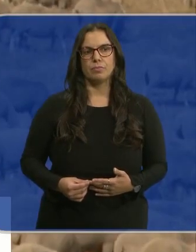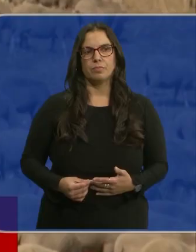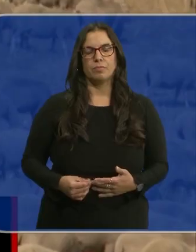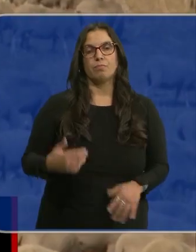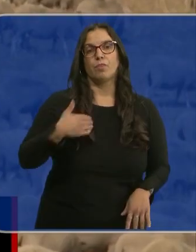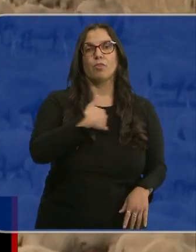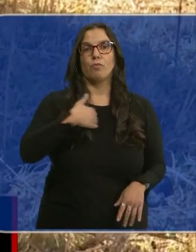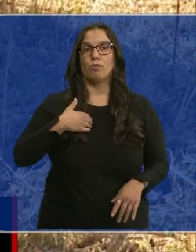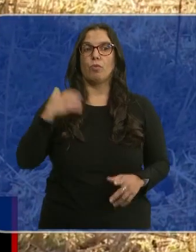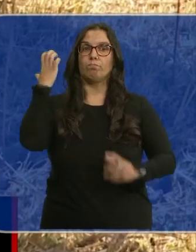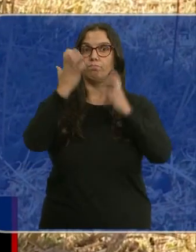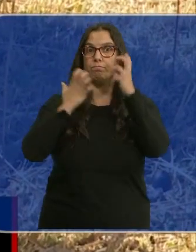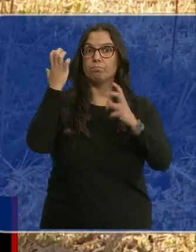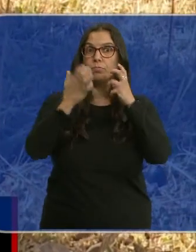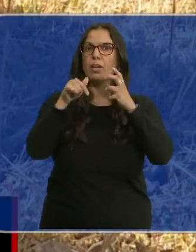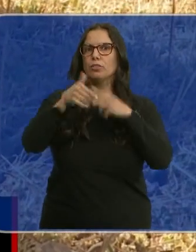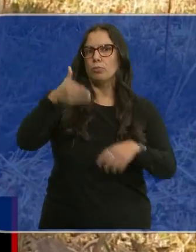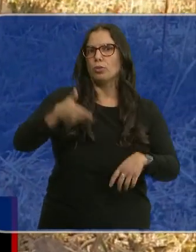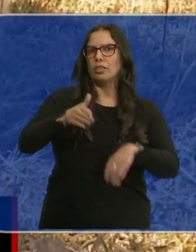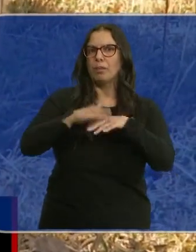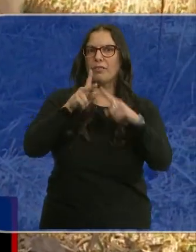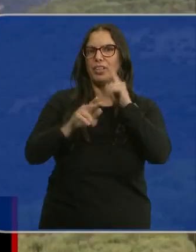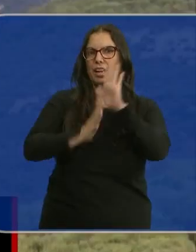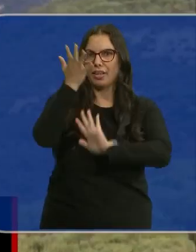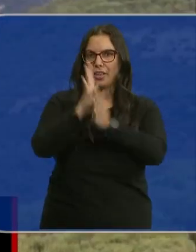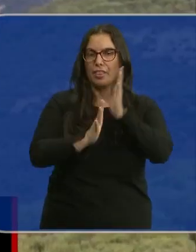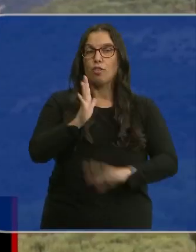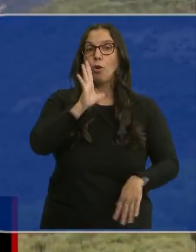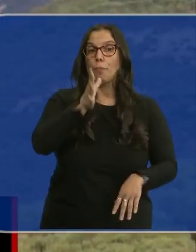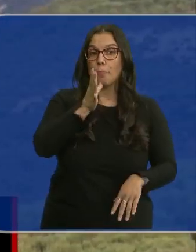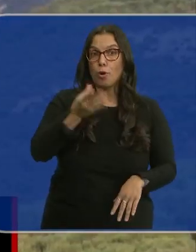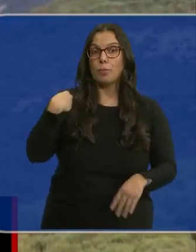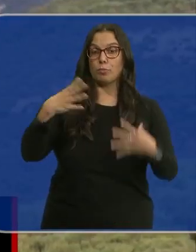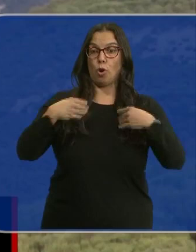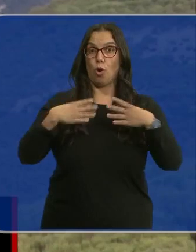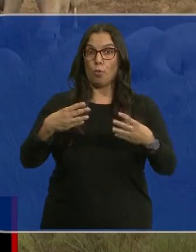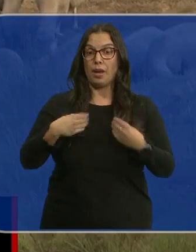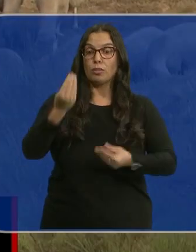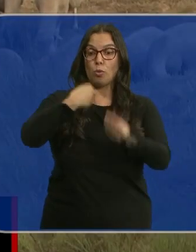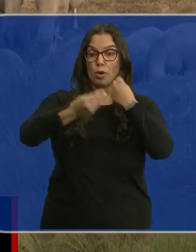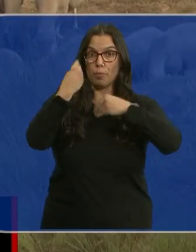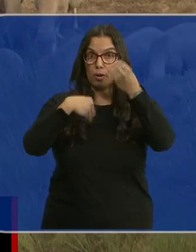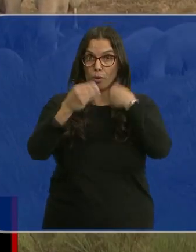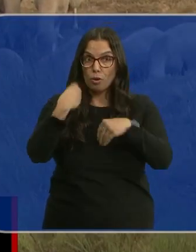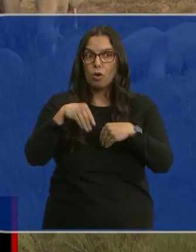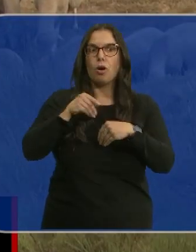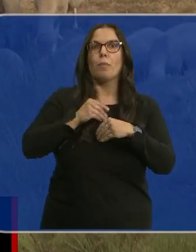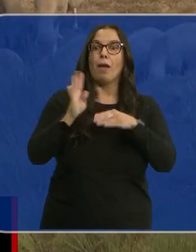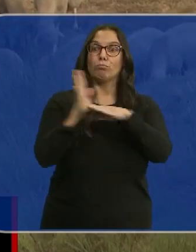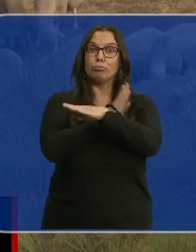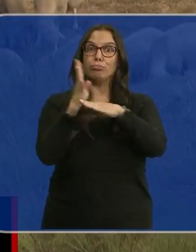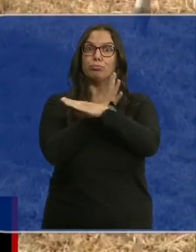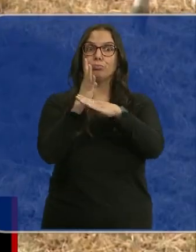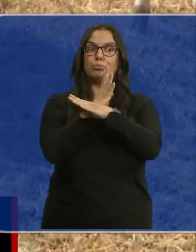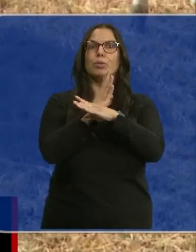El papel de la cabaña ganadera puede ser también clave en la prevención de los incendios. Los pastos de las ovejas en el momento reducen considerablemente